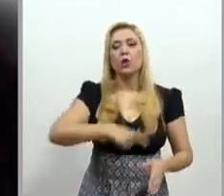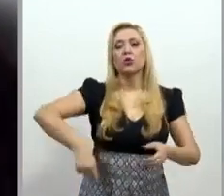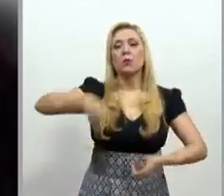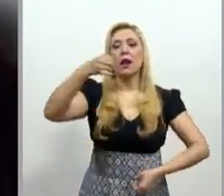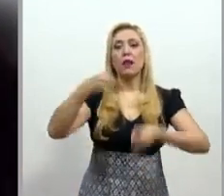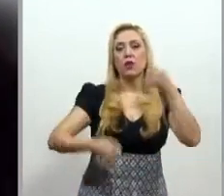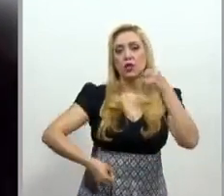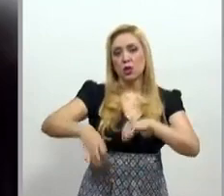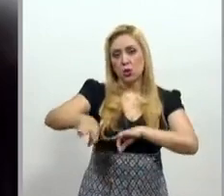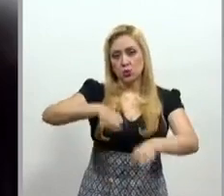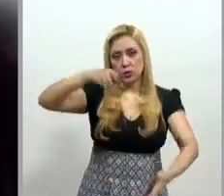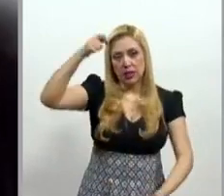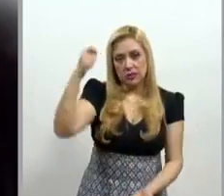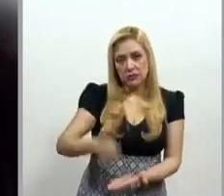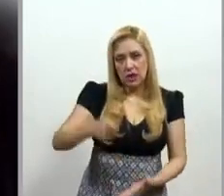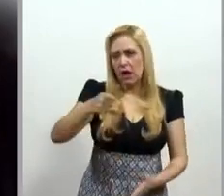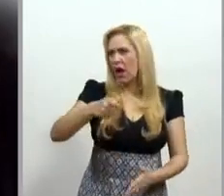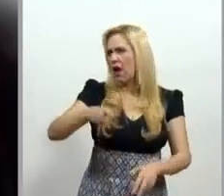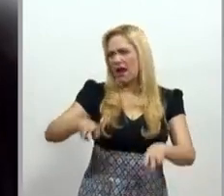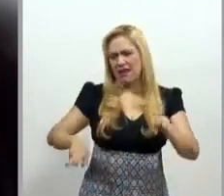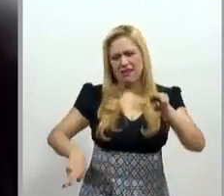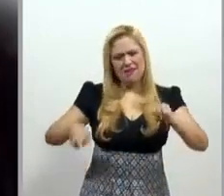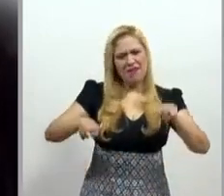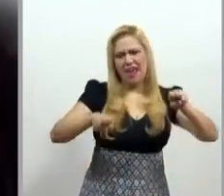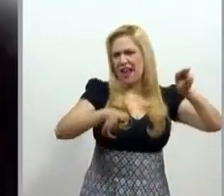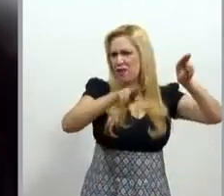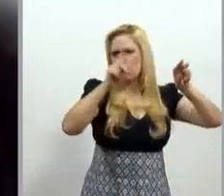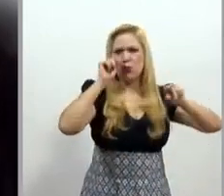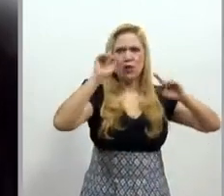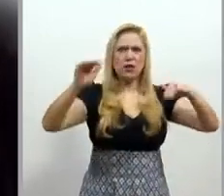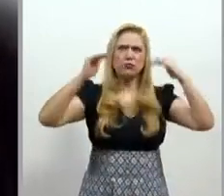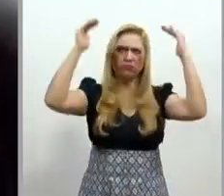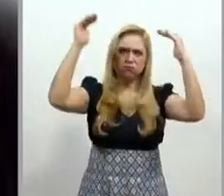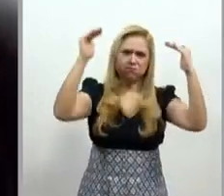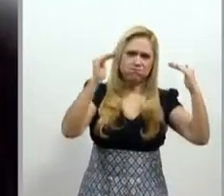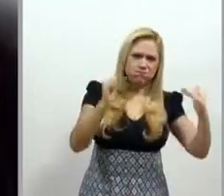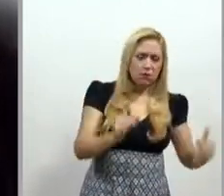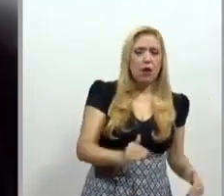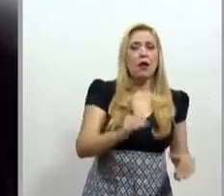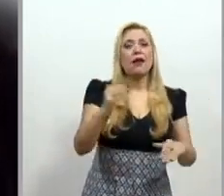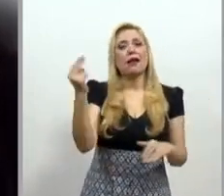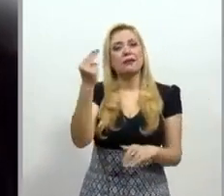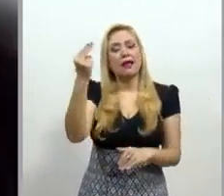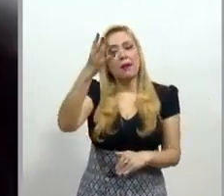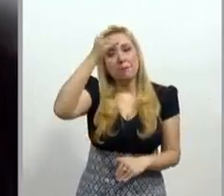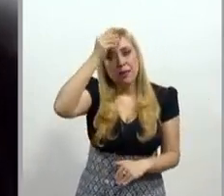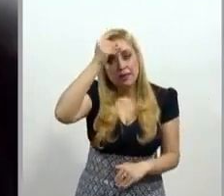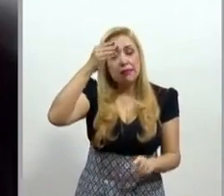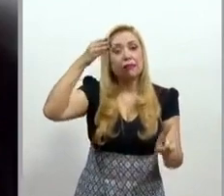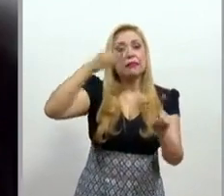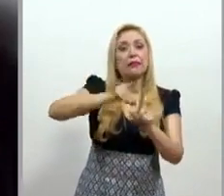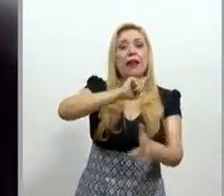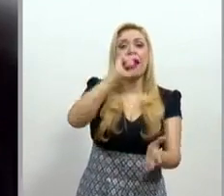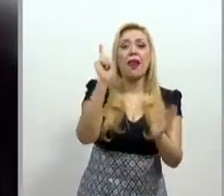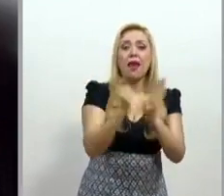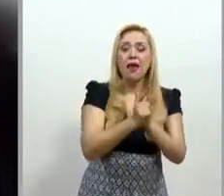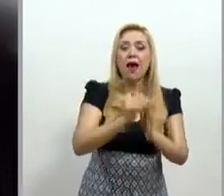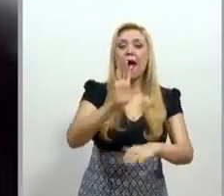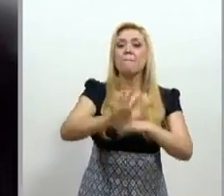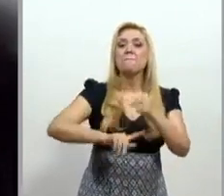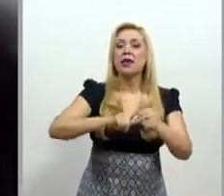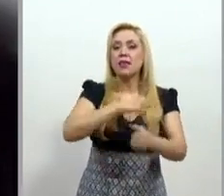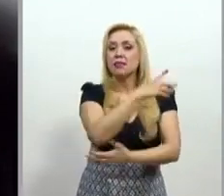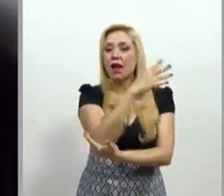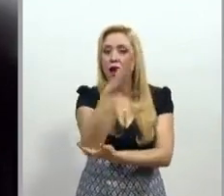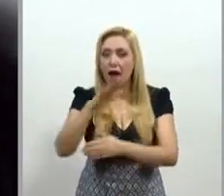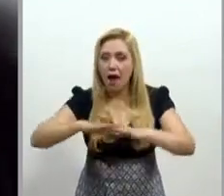justicia en todos los niveles, ya que tener conocimientos concretos sobre la legislación ambiental, sobre